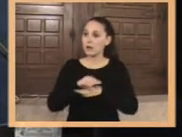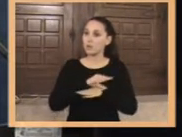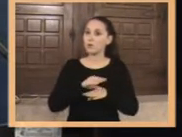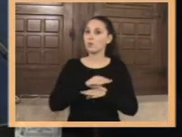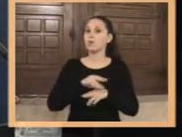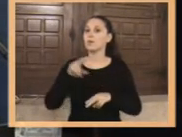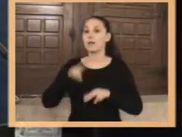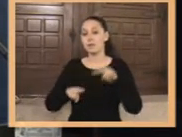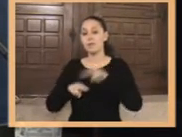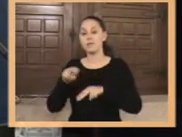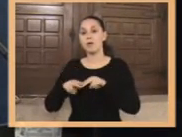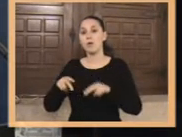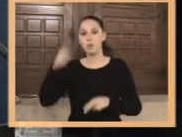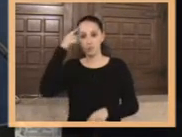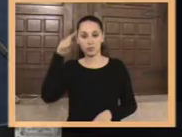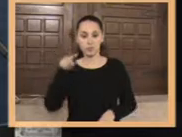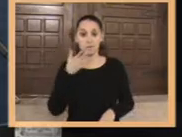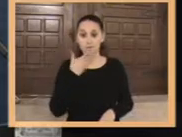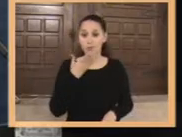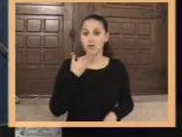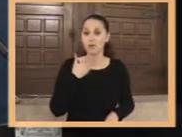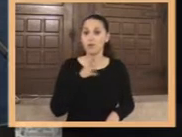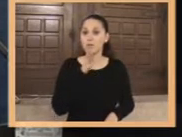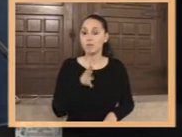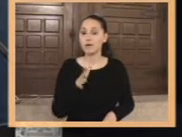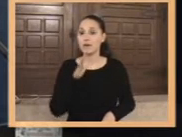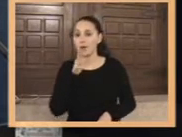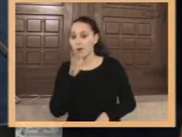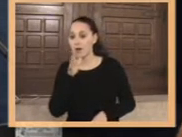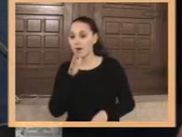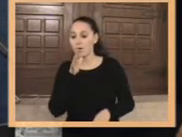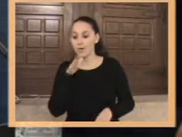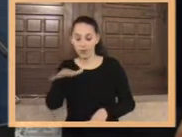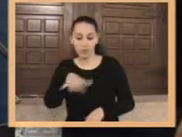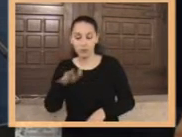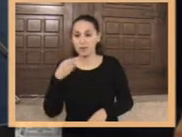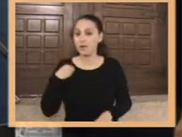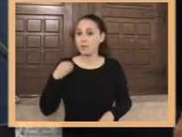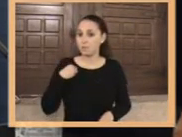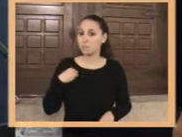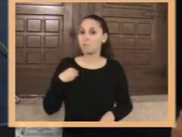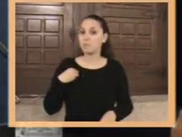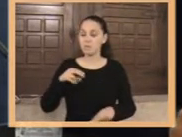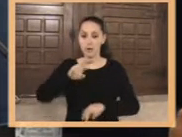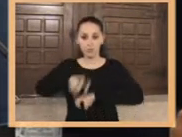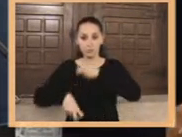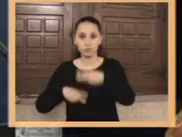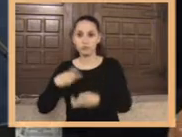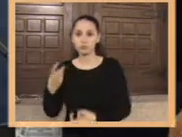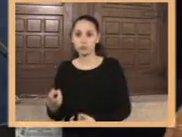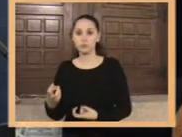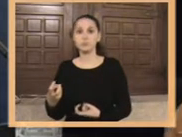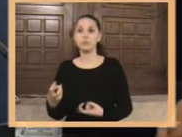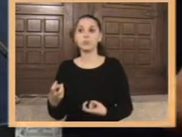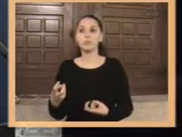El concejal de obras está al tanto, porque se están realizando ahora importantes obras en aquella zona, con los acerados, con la adecuación de determinados